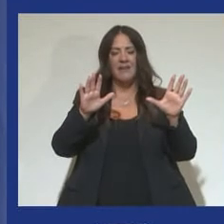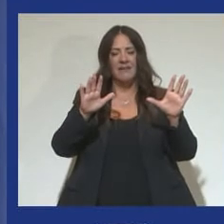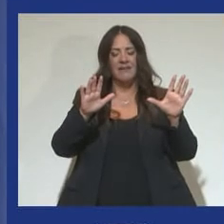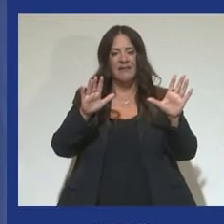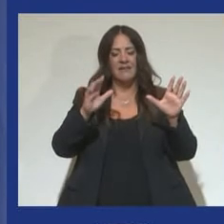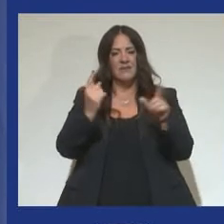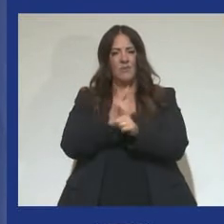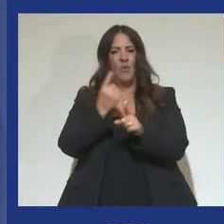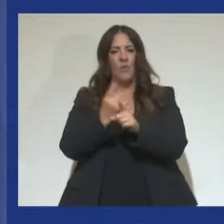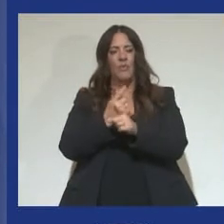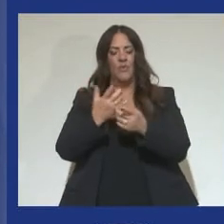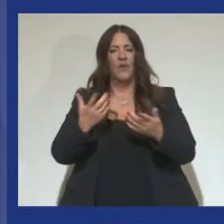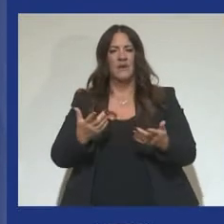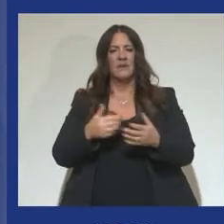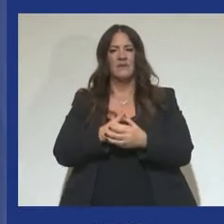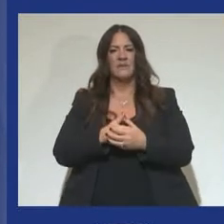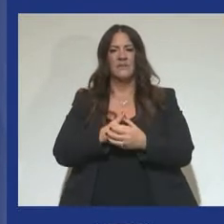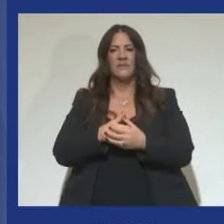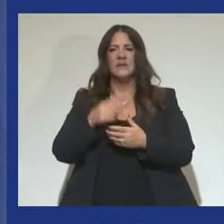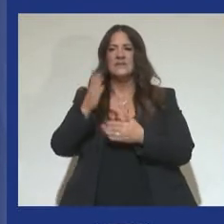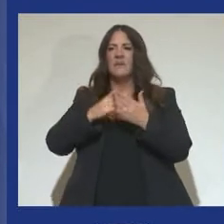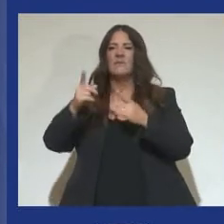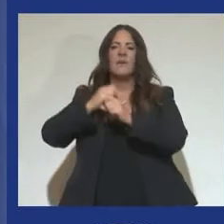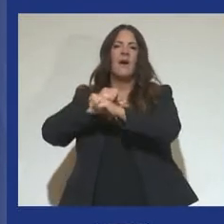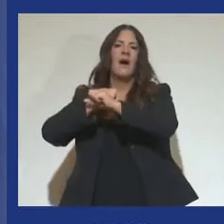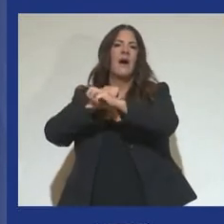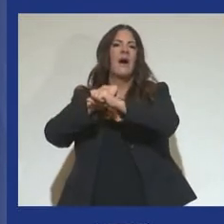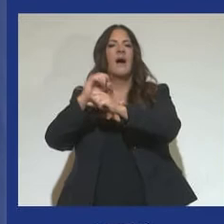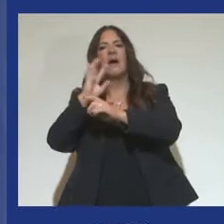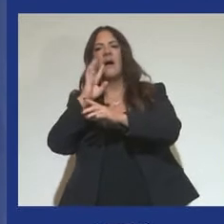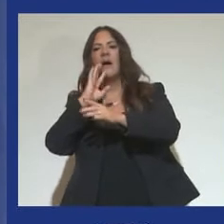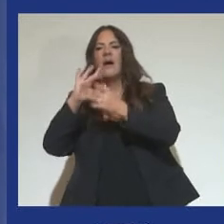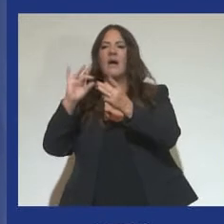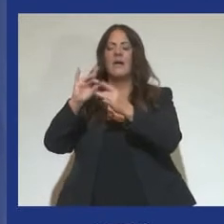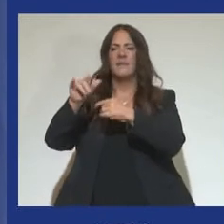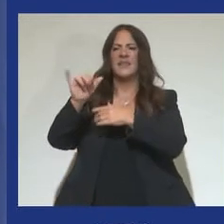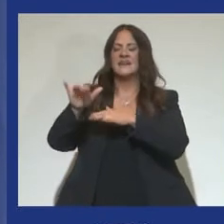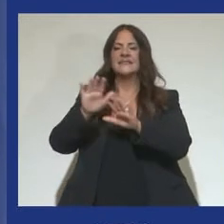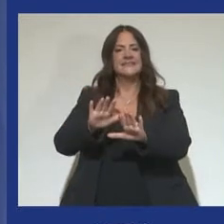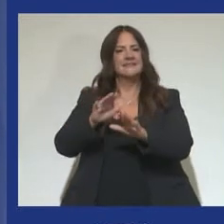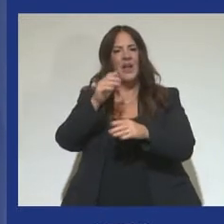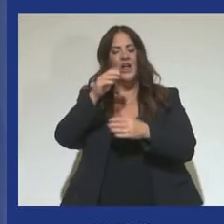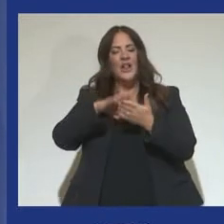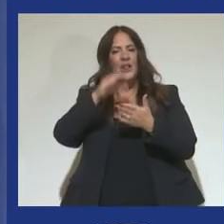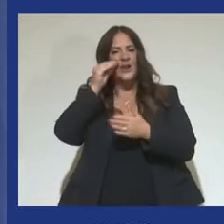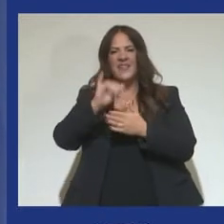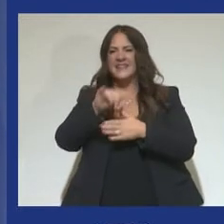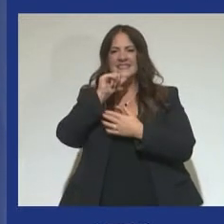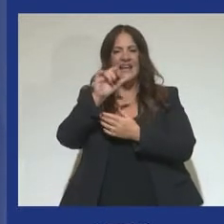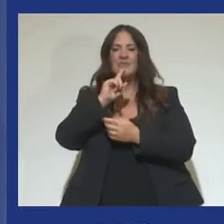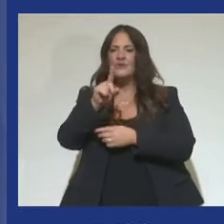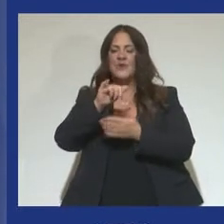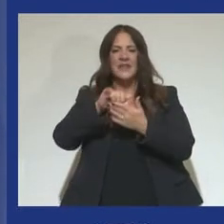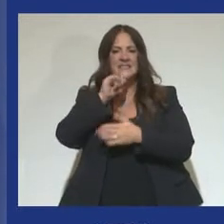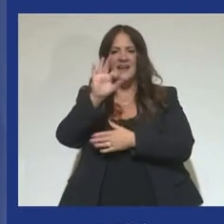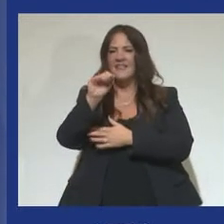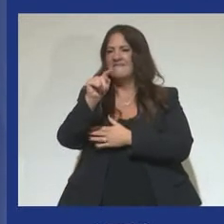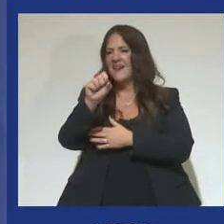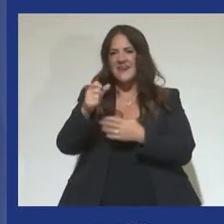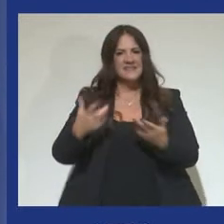gente y los que están promocionando eso espero que sepan los hechos